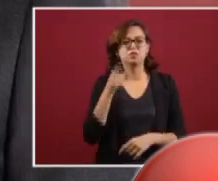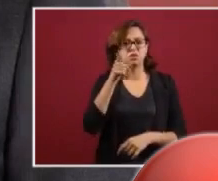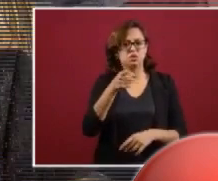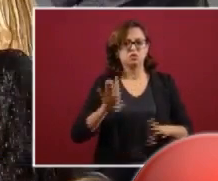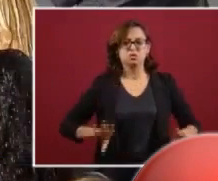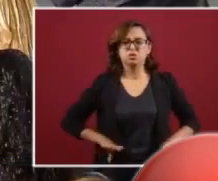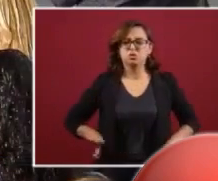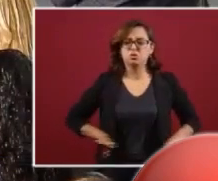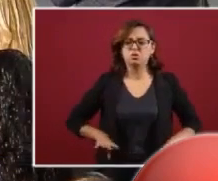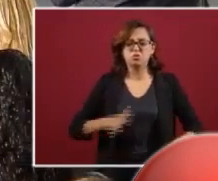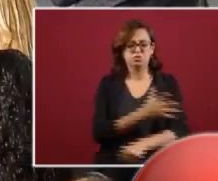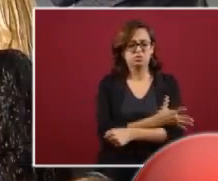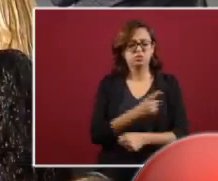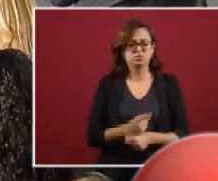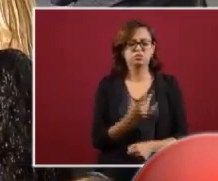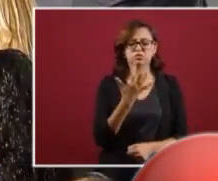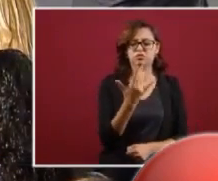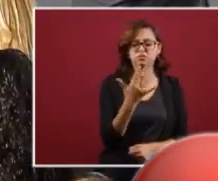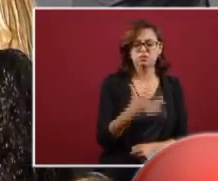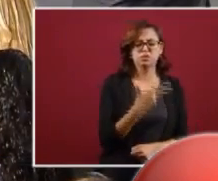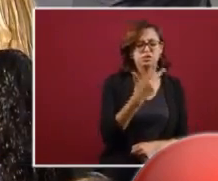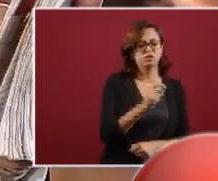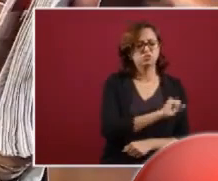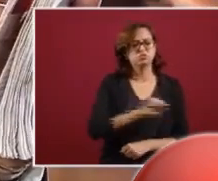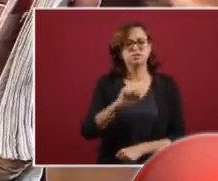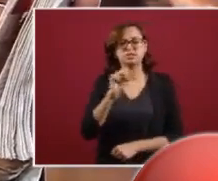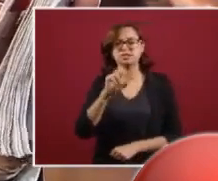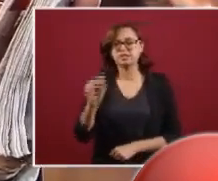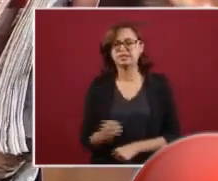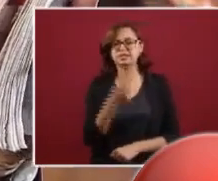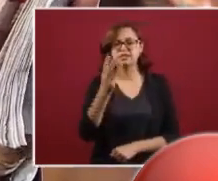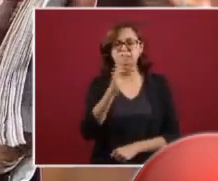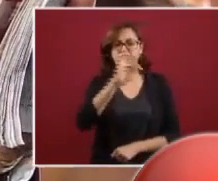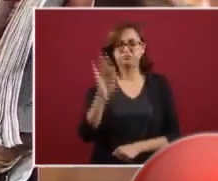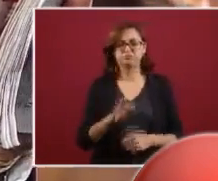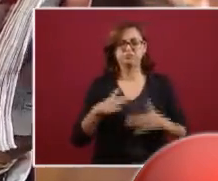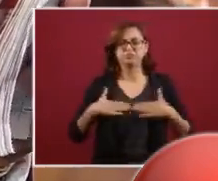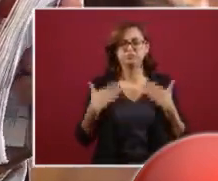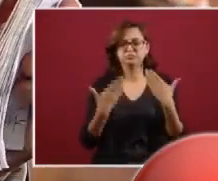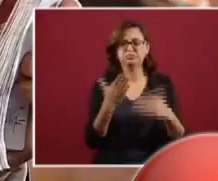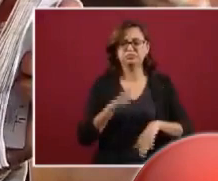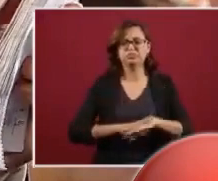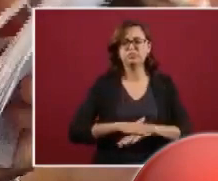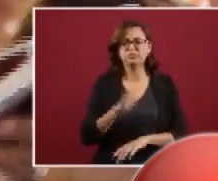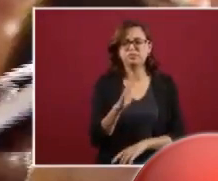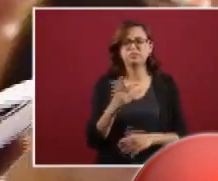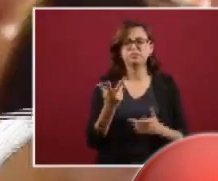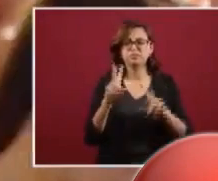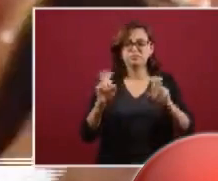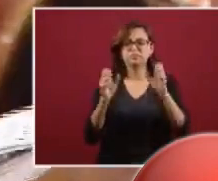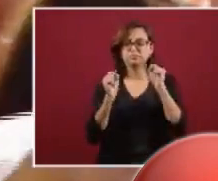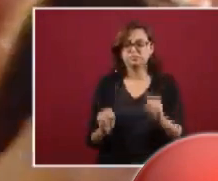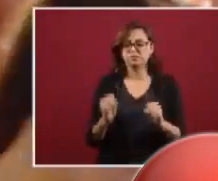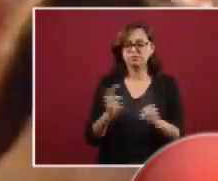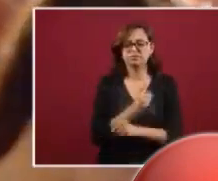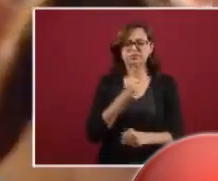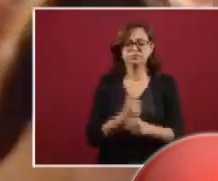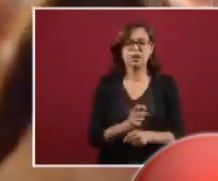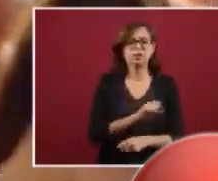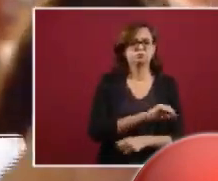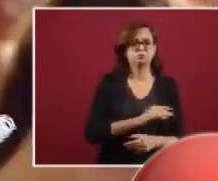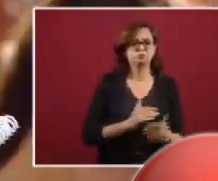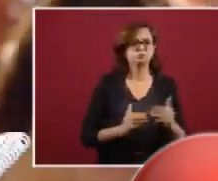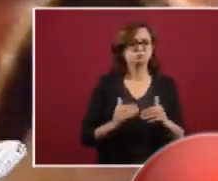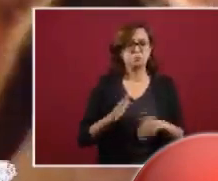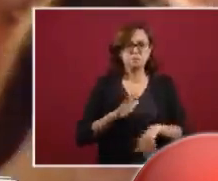está pasando del 58 al 63 y en seguridad pública pues está subiendo del 37 a 45 en fin son